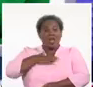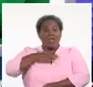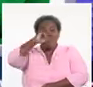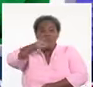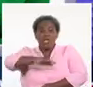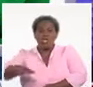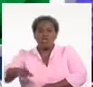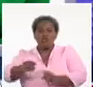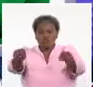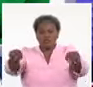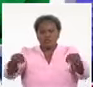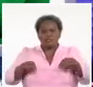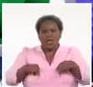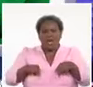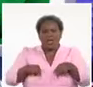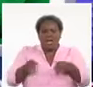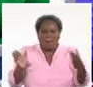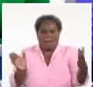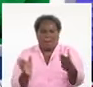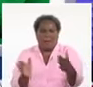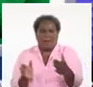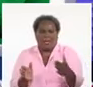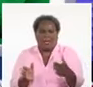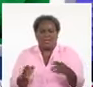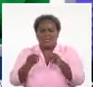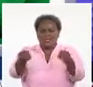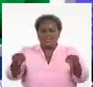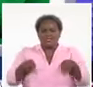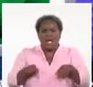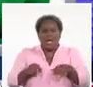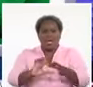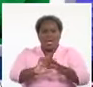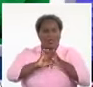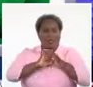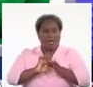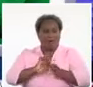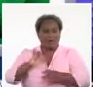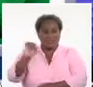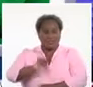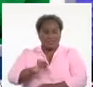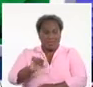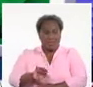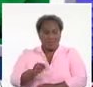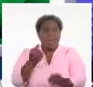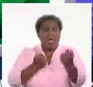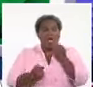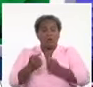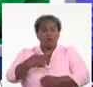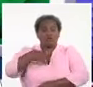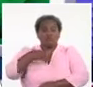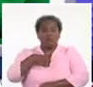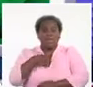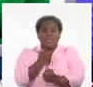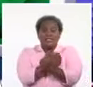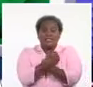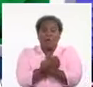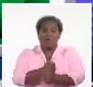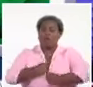salas de neonatología, en las salas de terapia intensiva, algunos de ellos con un grupo de riesgo. Y de